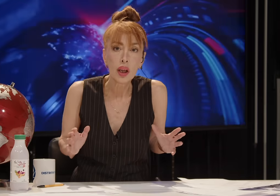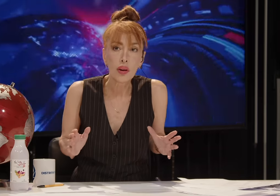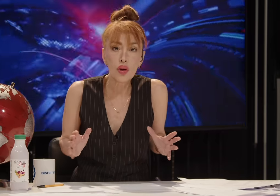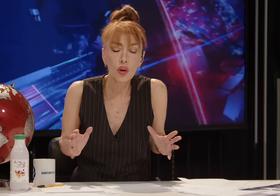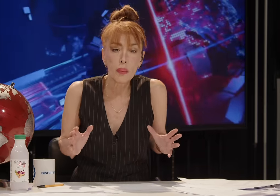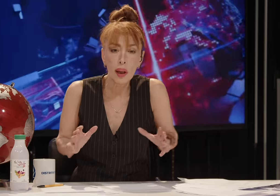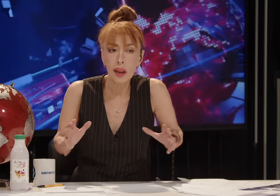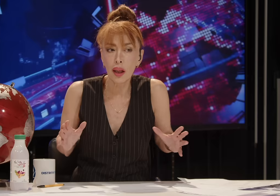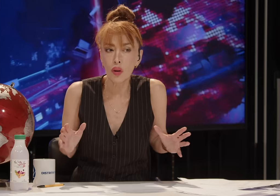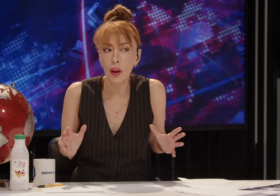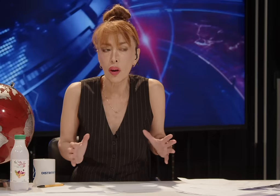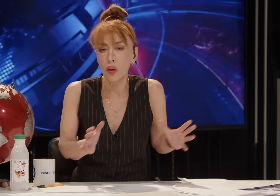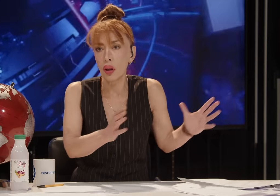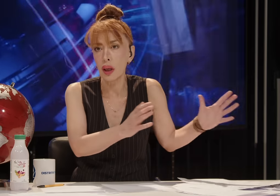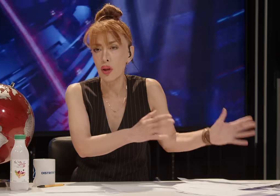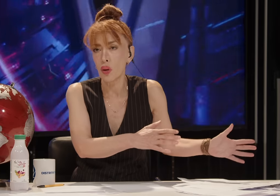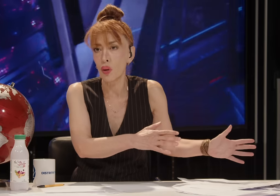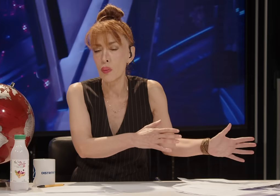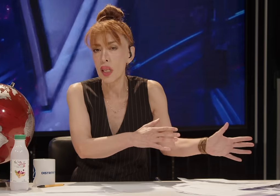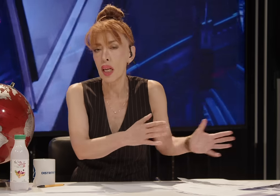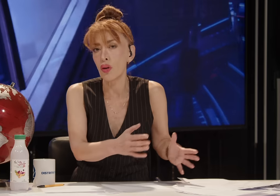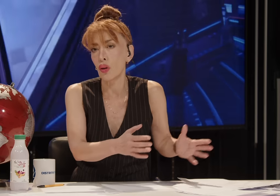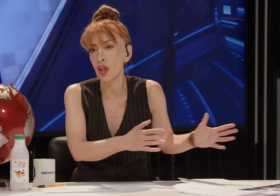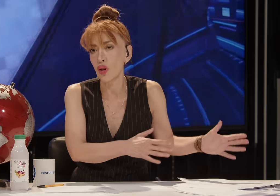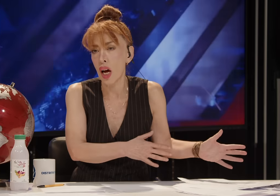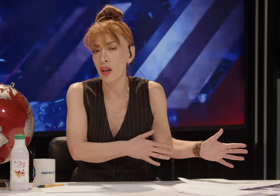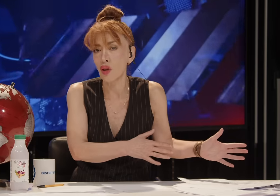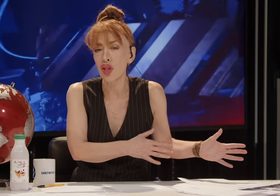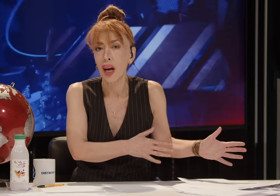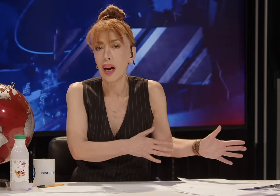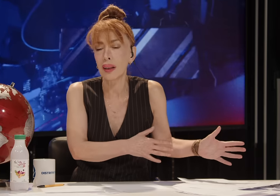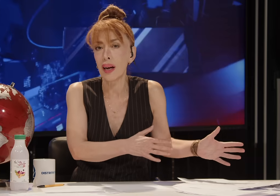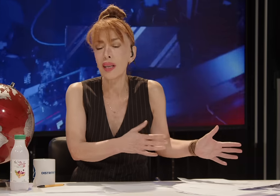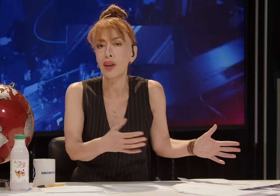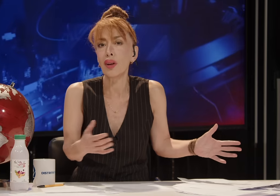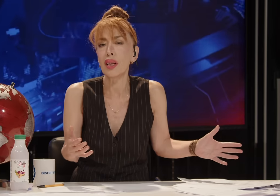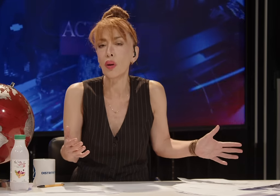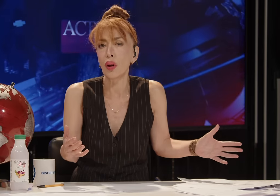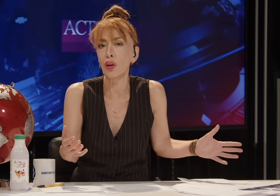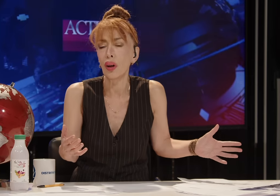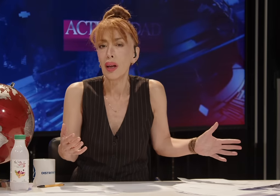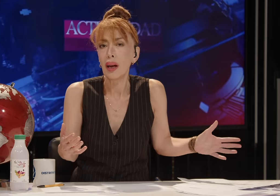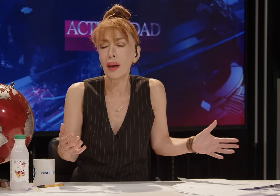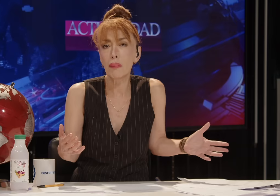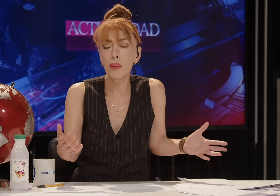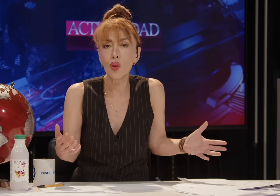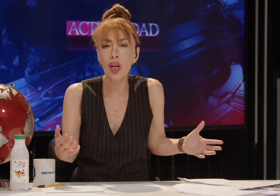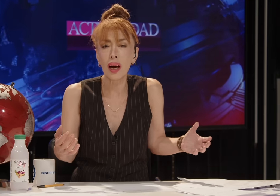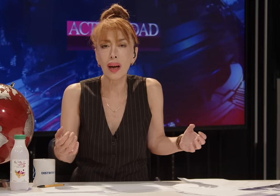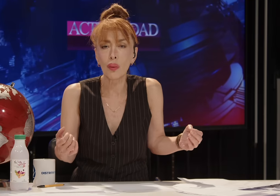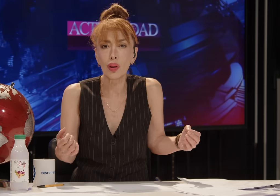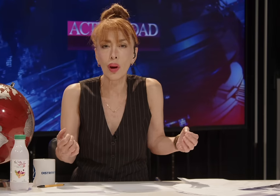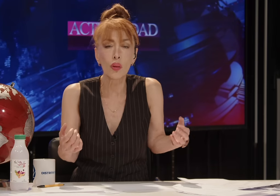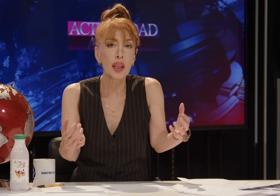humano estoy planteándome con estos meses o con estos años atrás quiero decir cuando vamos